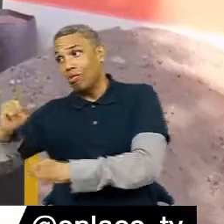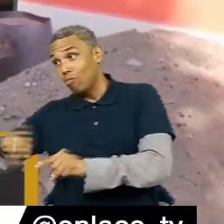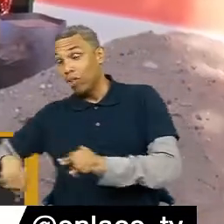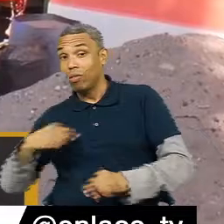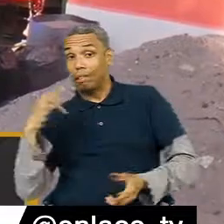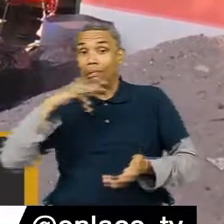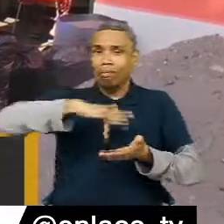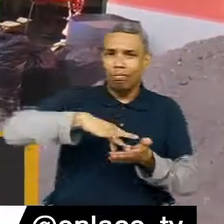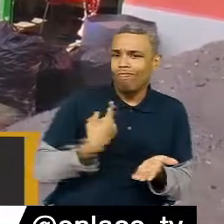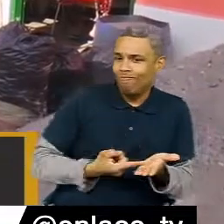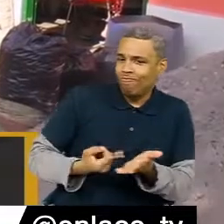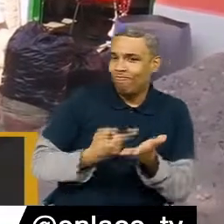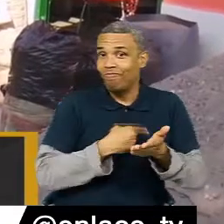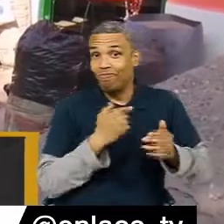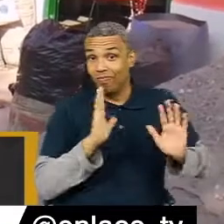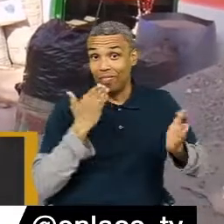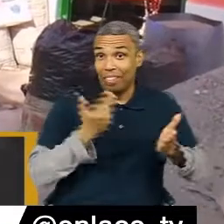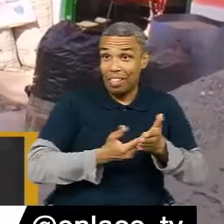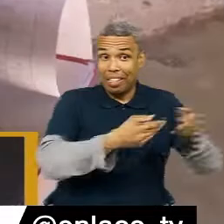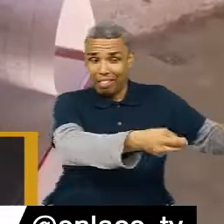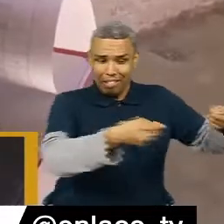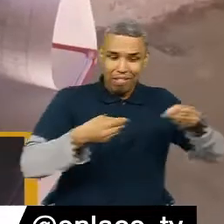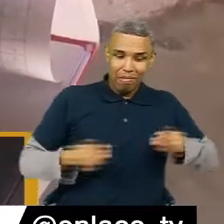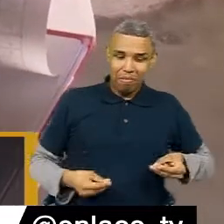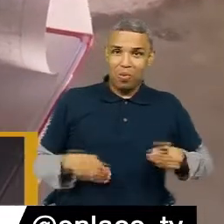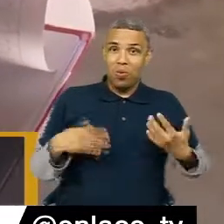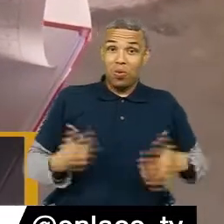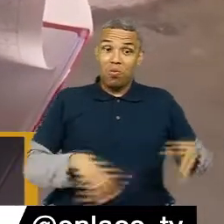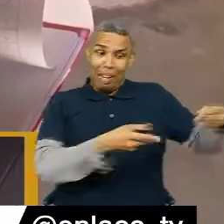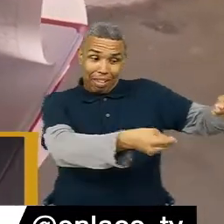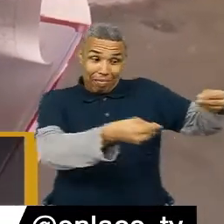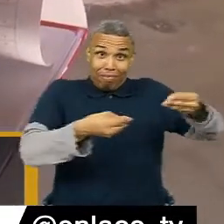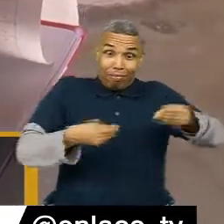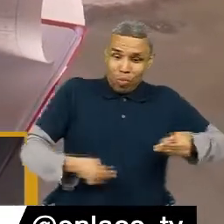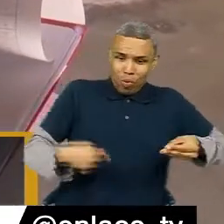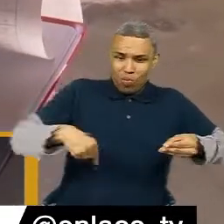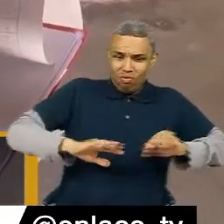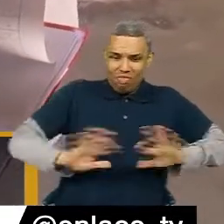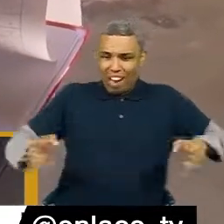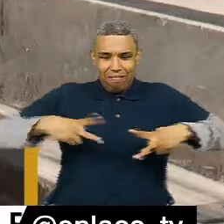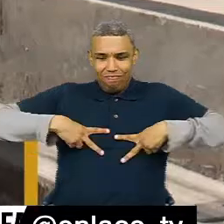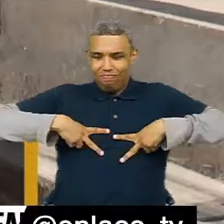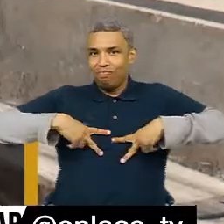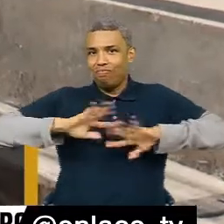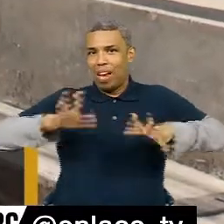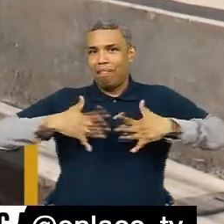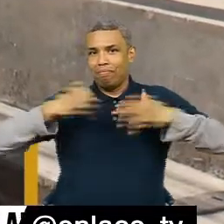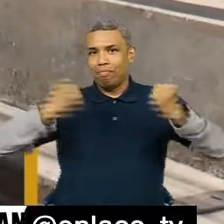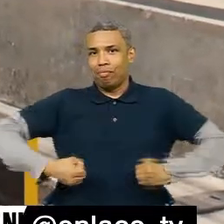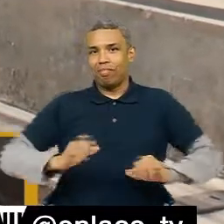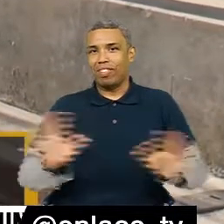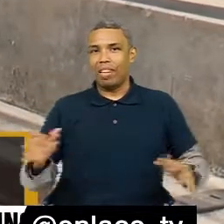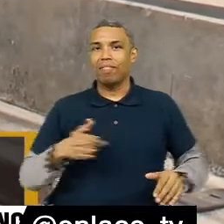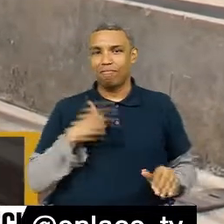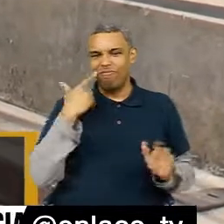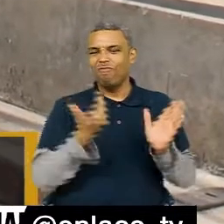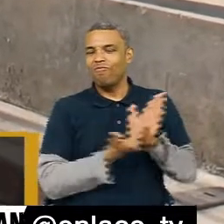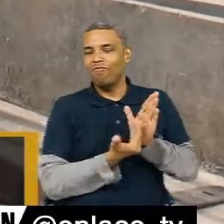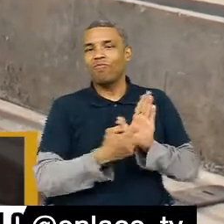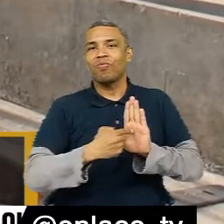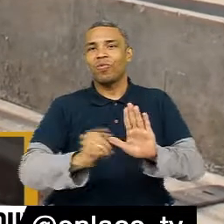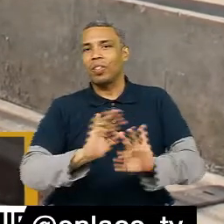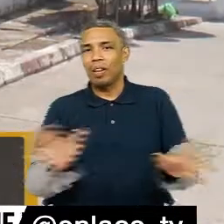el de ella, otros 18 terrenos de ese sector que esperan titulación desde hace casi 30 años, está ubicado en el suroriente de la ciudad. Allí,